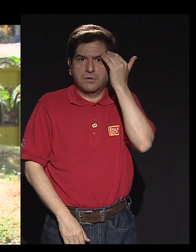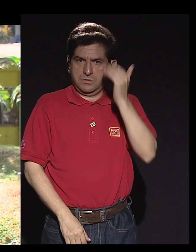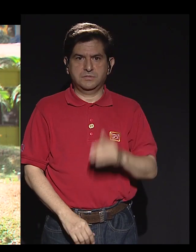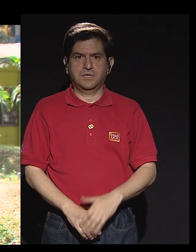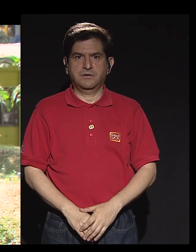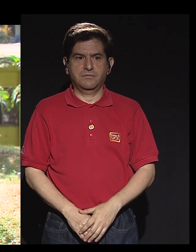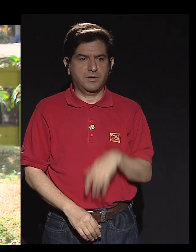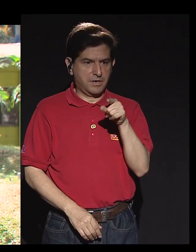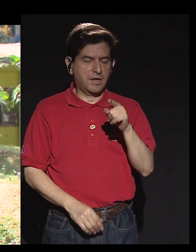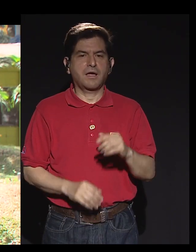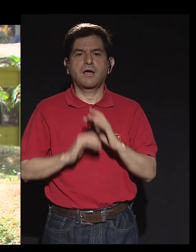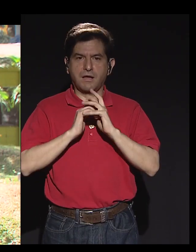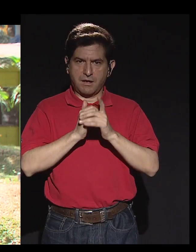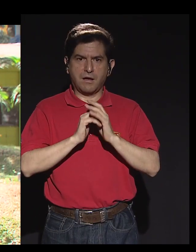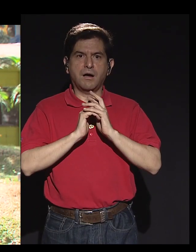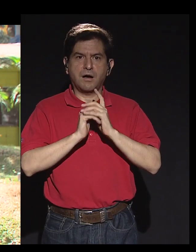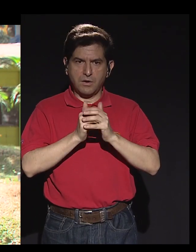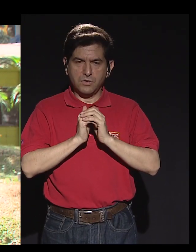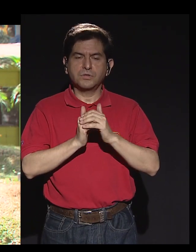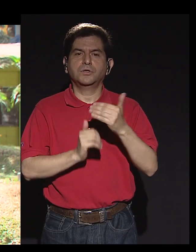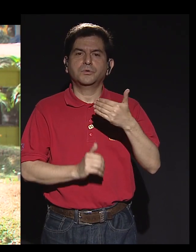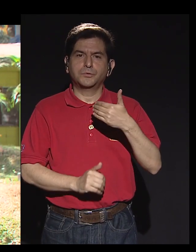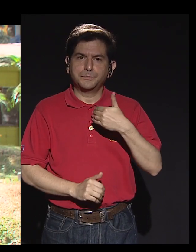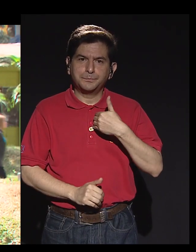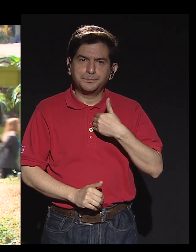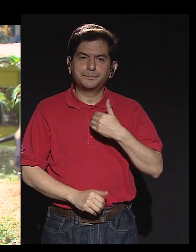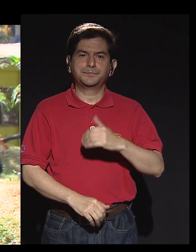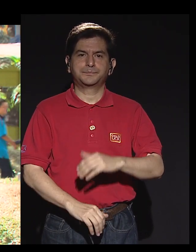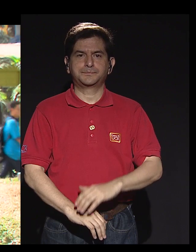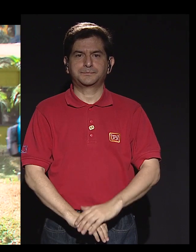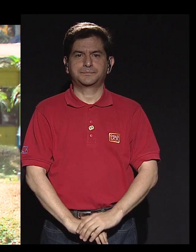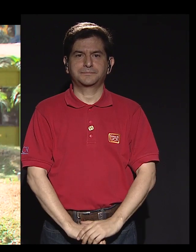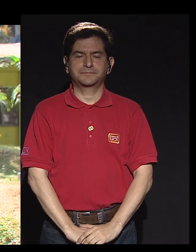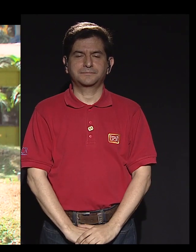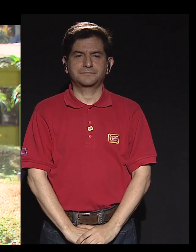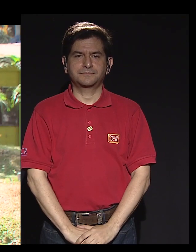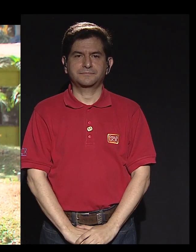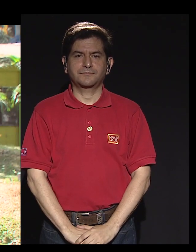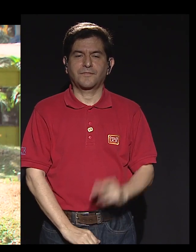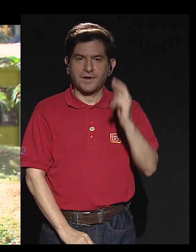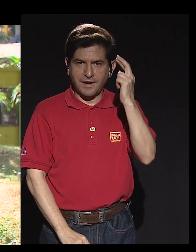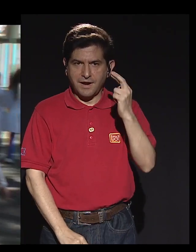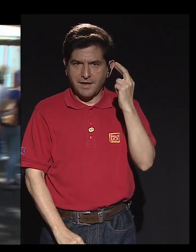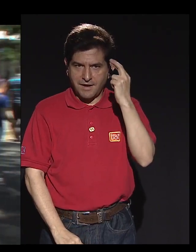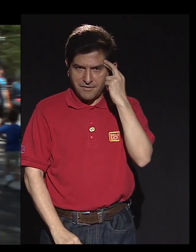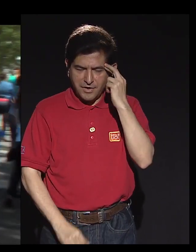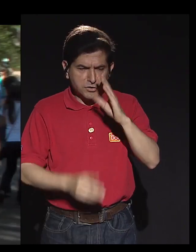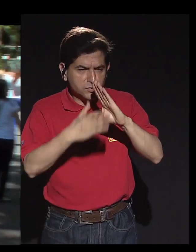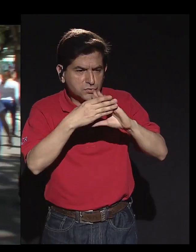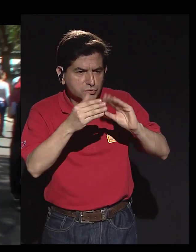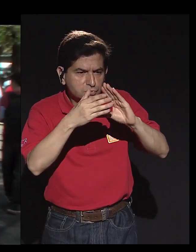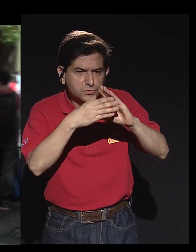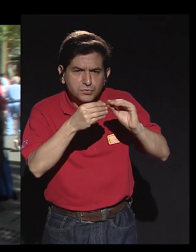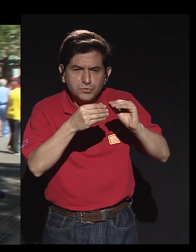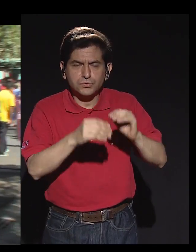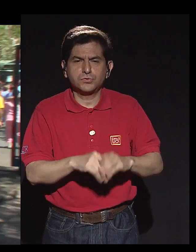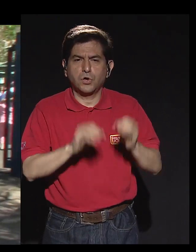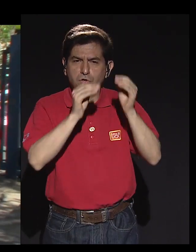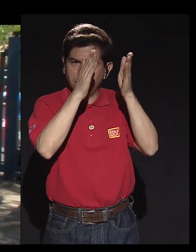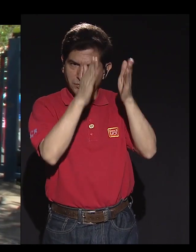tenía a mi hijo, ignoraba por completo que era autismo lo que él tenía,